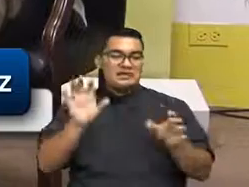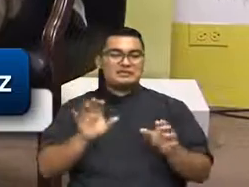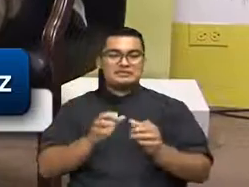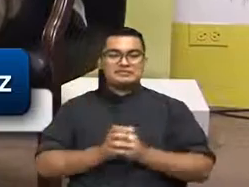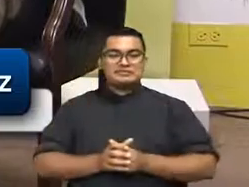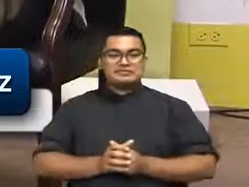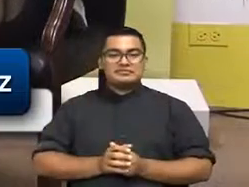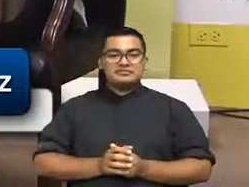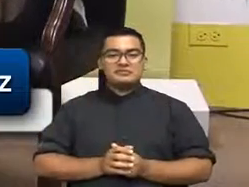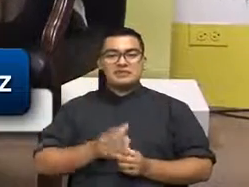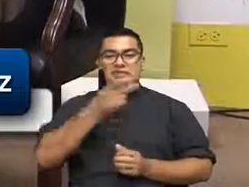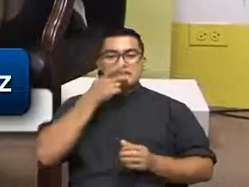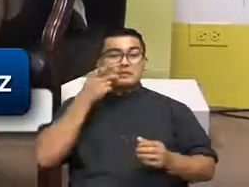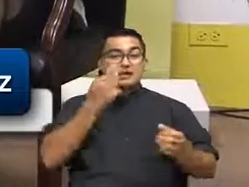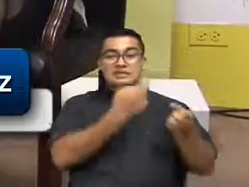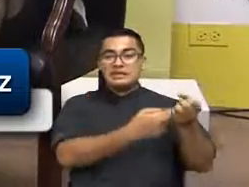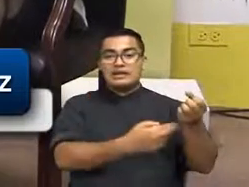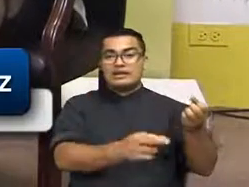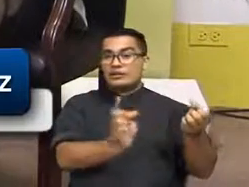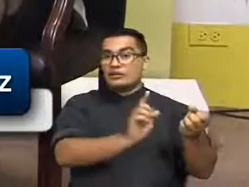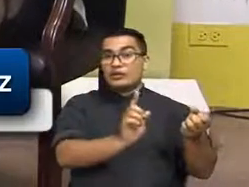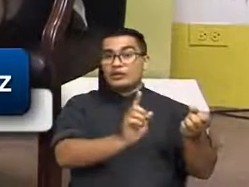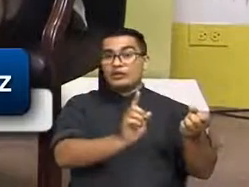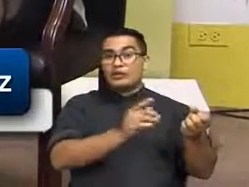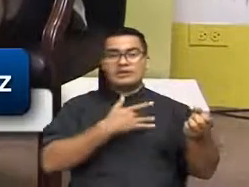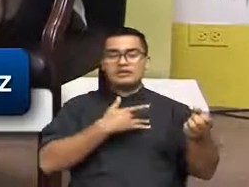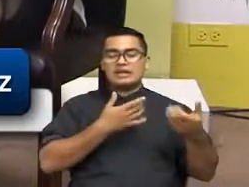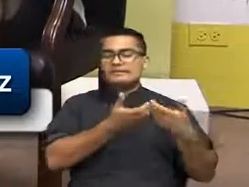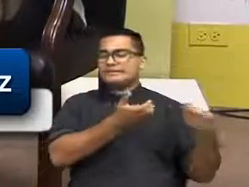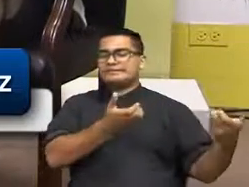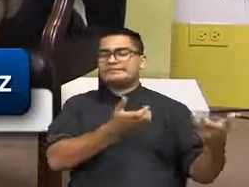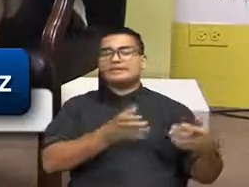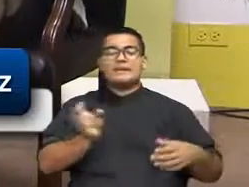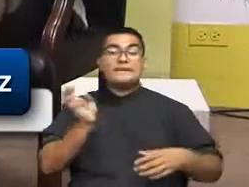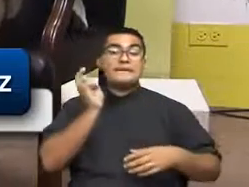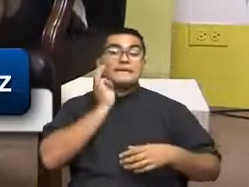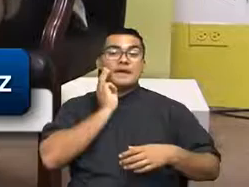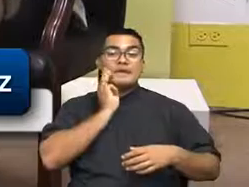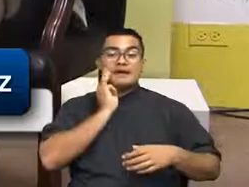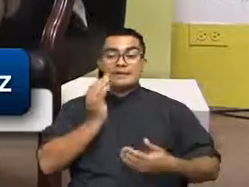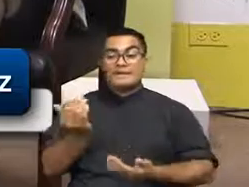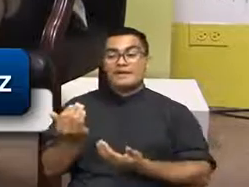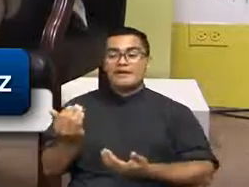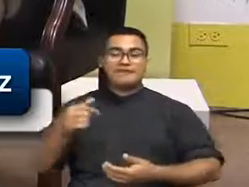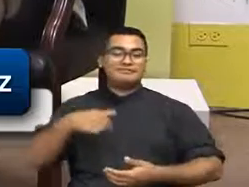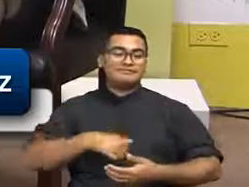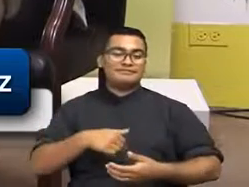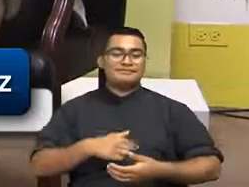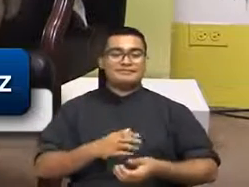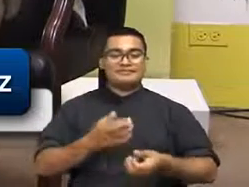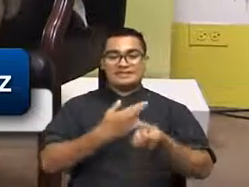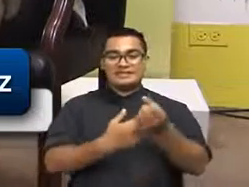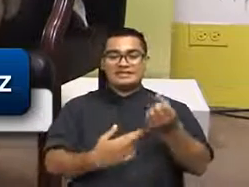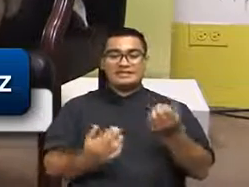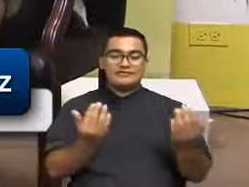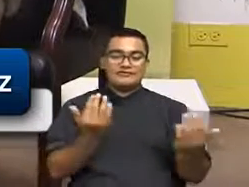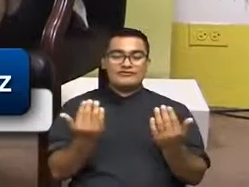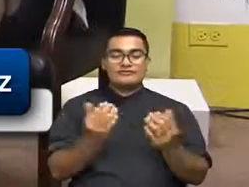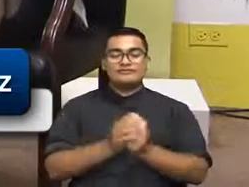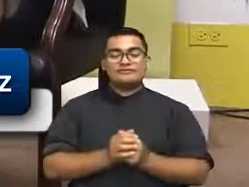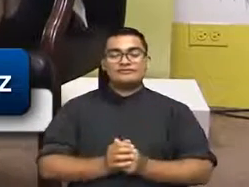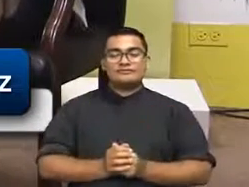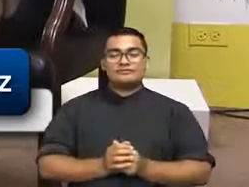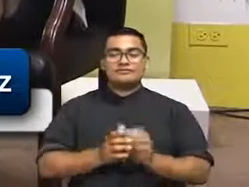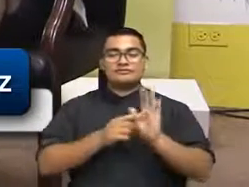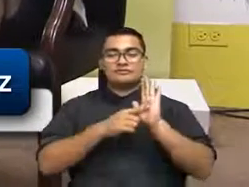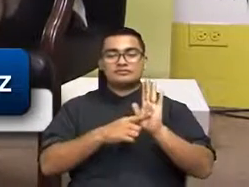del padre no es necesaria? No, okay. Solamente mamá. Mamá y hijo. Por ejemplo, para darte un ejemplo en concreto, vamos a